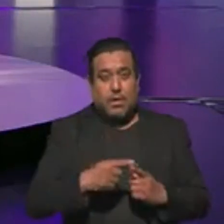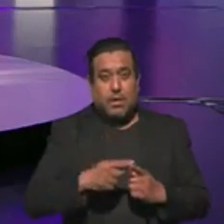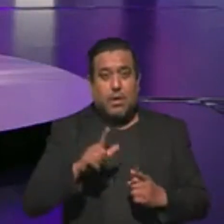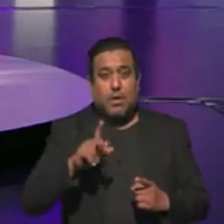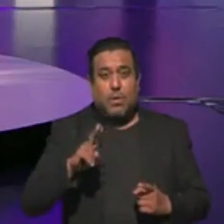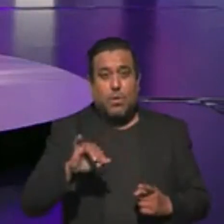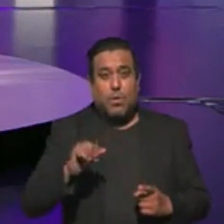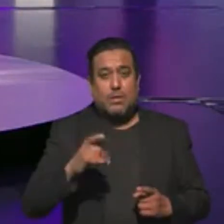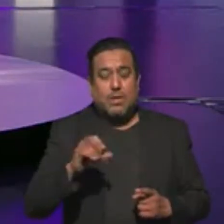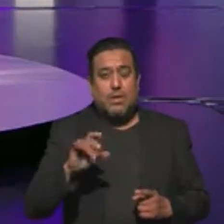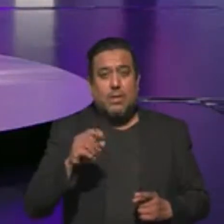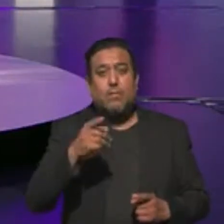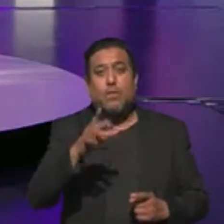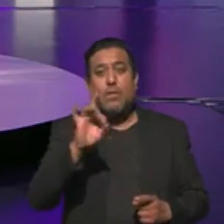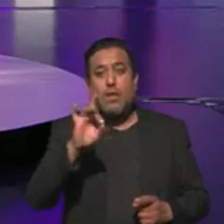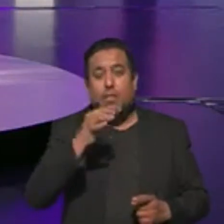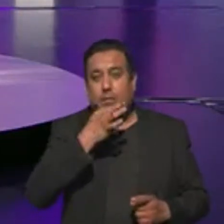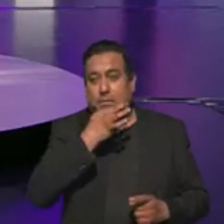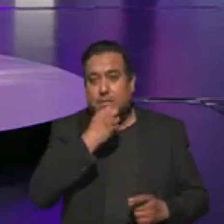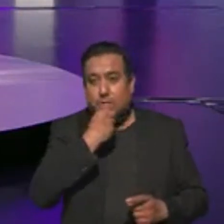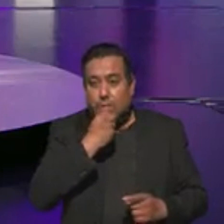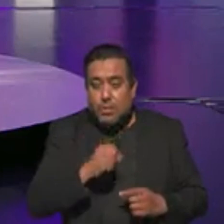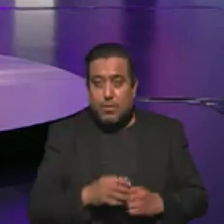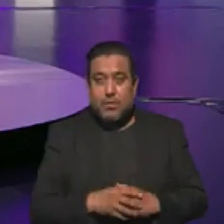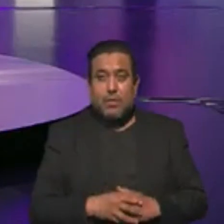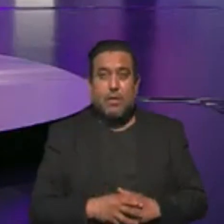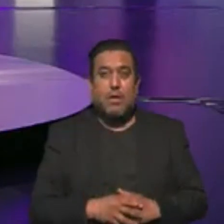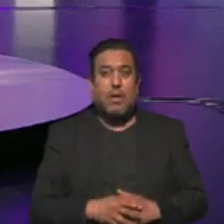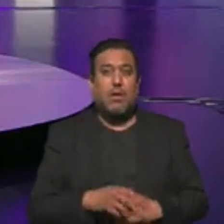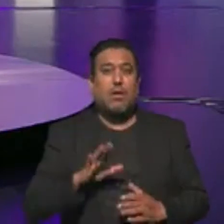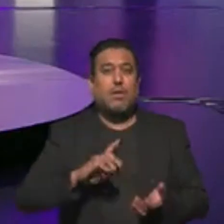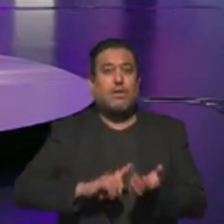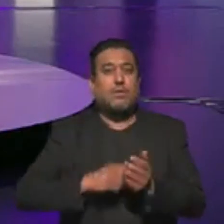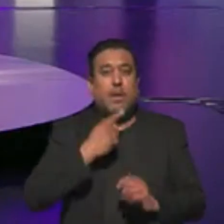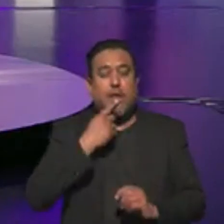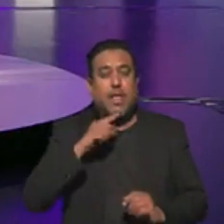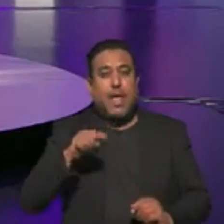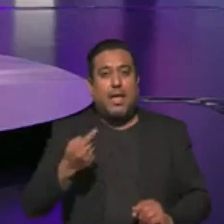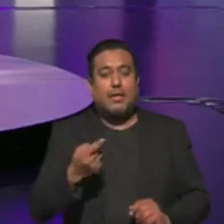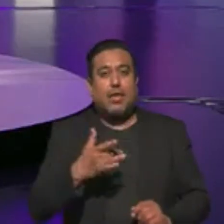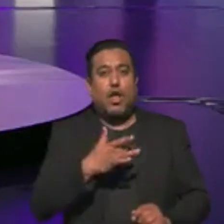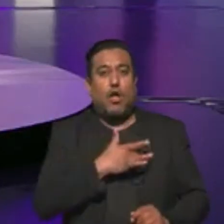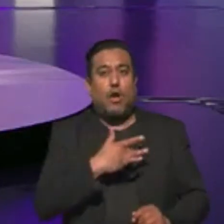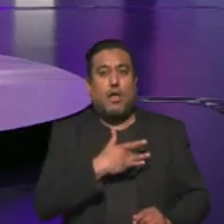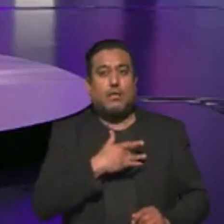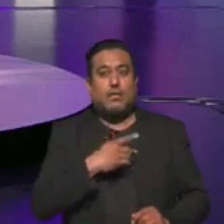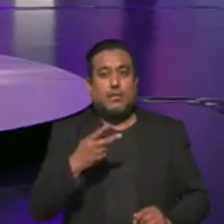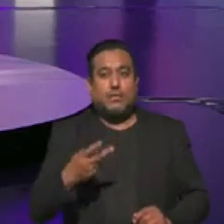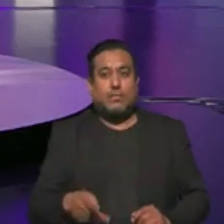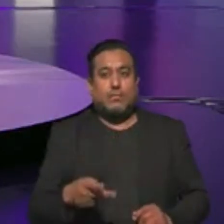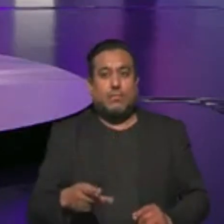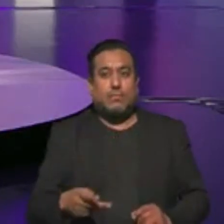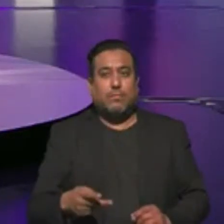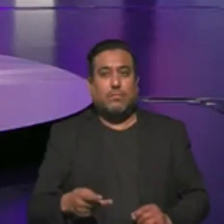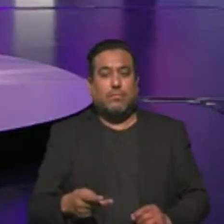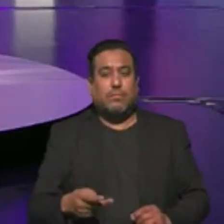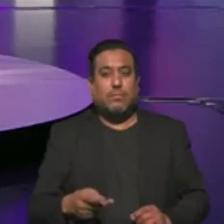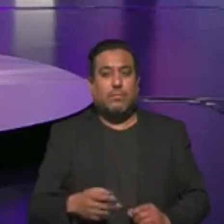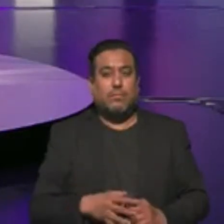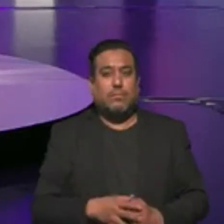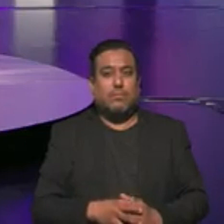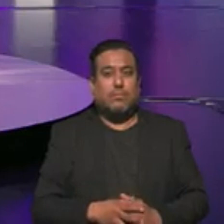Alba adelante candidato tiene 30 segundos Muchas gracias Celaya es el corazón de una zona metropolitana